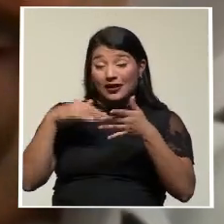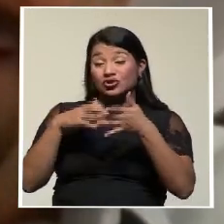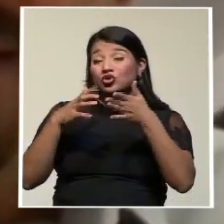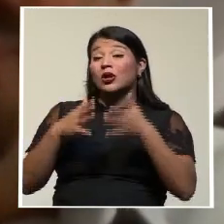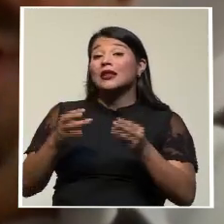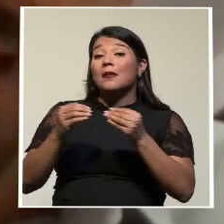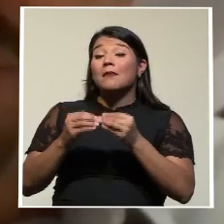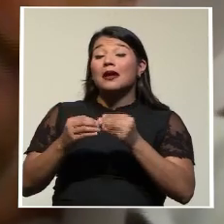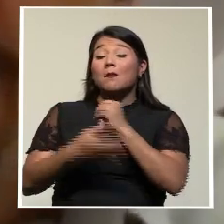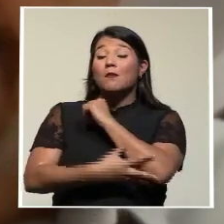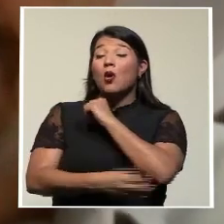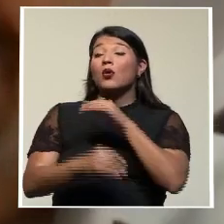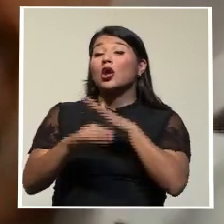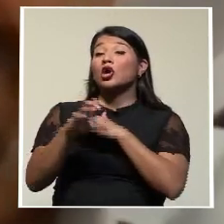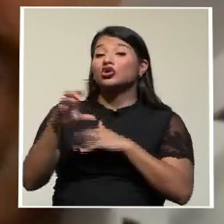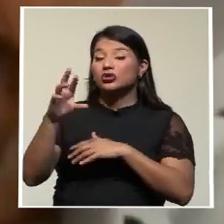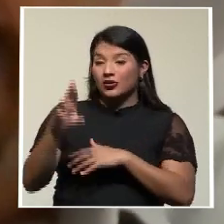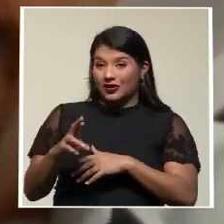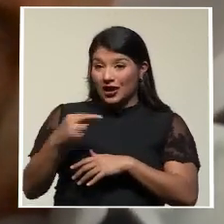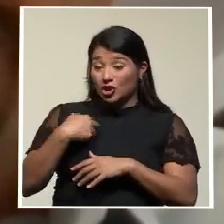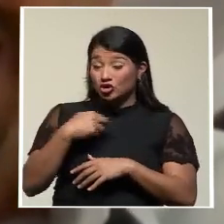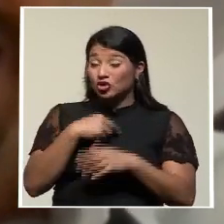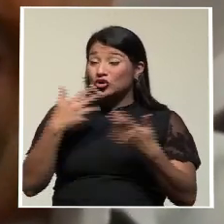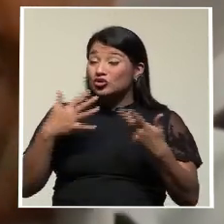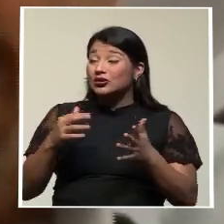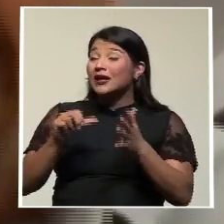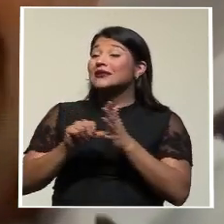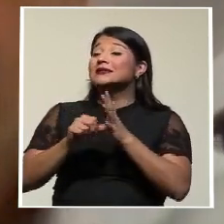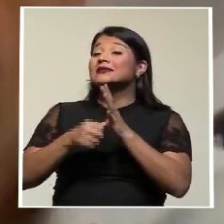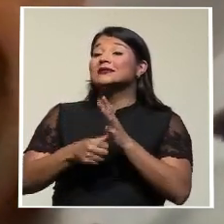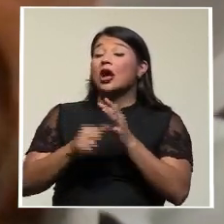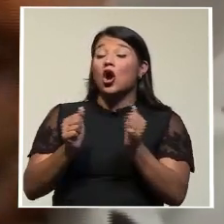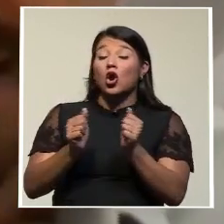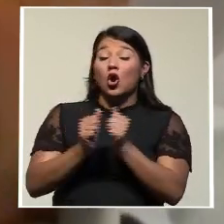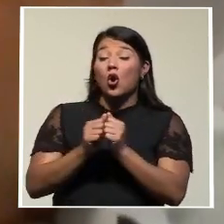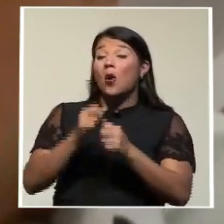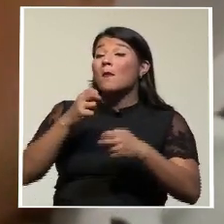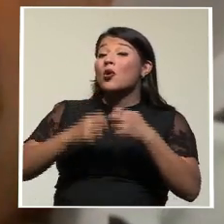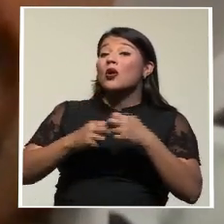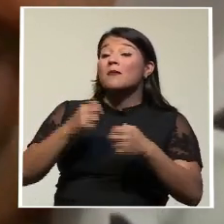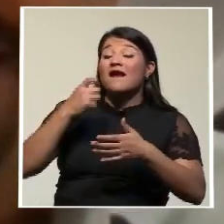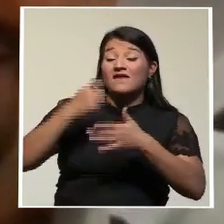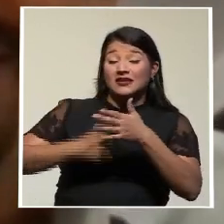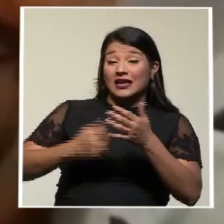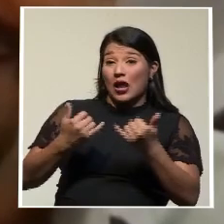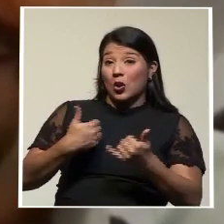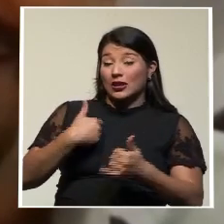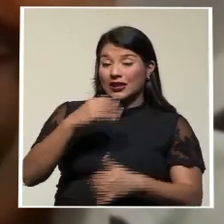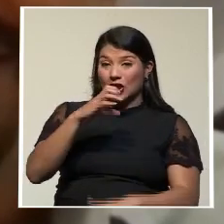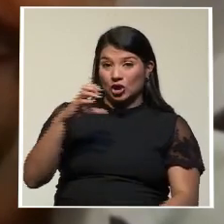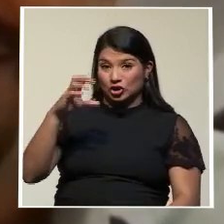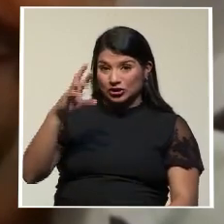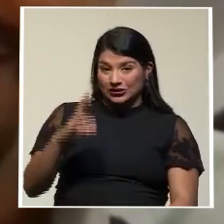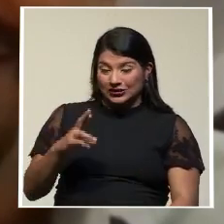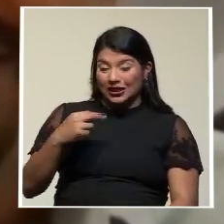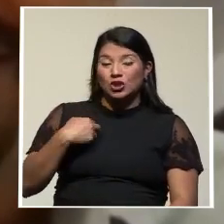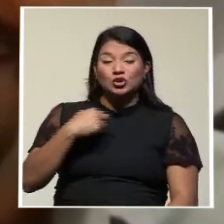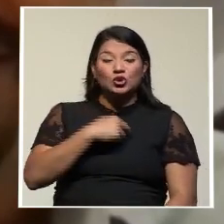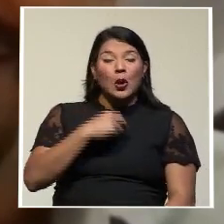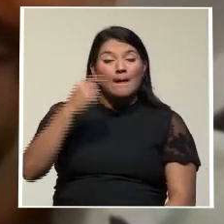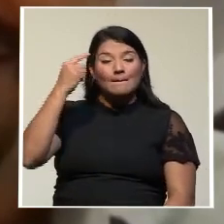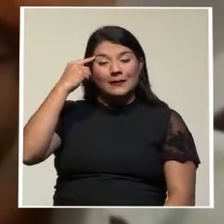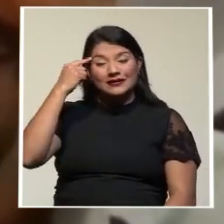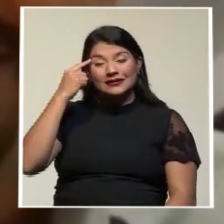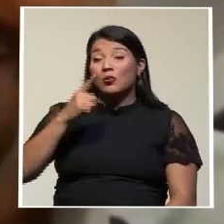país. Nosotros hemos insistido que en el marco de la crisis fiscal que tiene el Estado costarricense debe existir